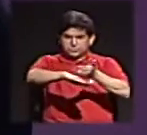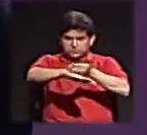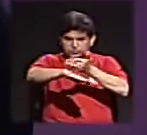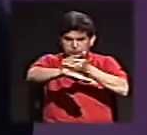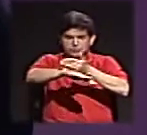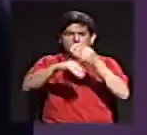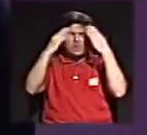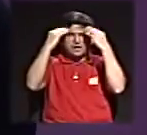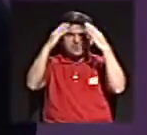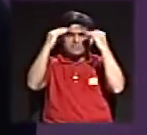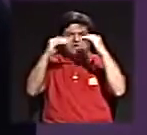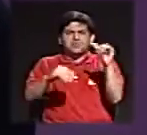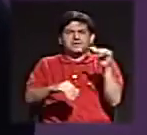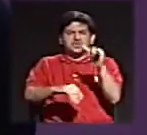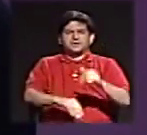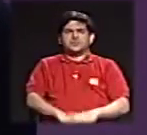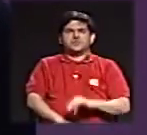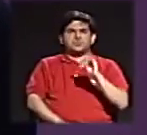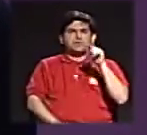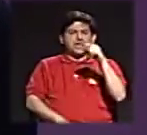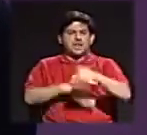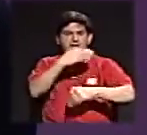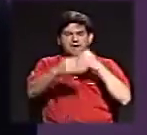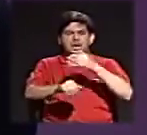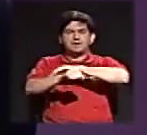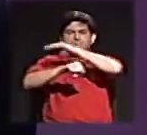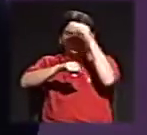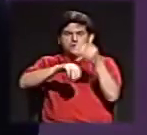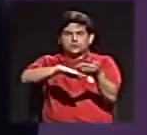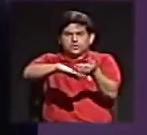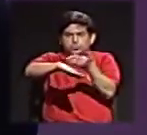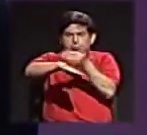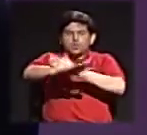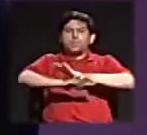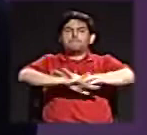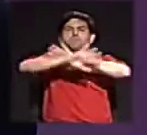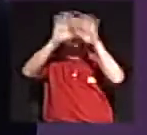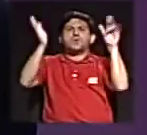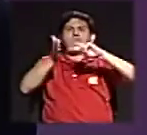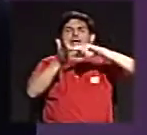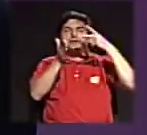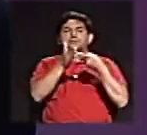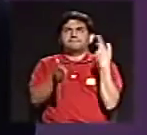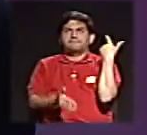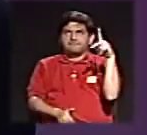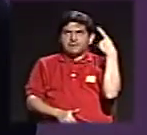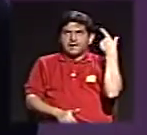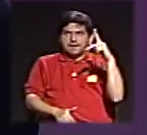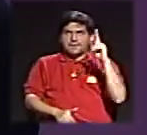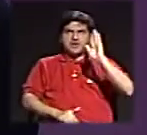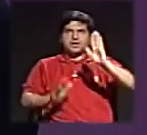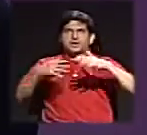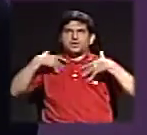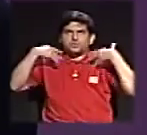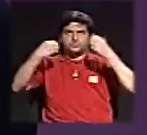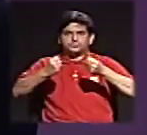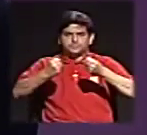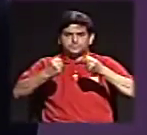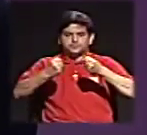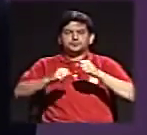de información que tiene y conforme avanza también el proceso de embarazo, queda claro que implica un riesgo para su salud,